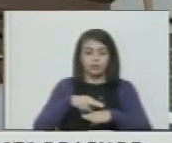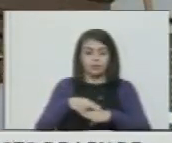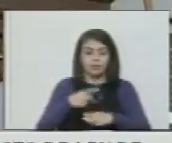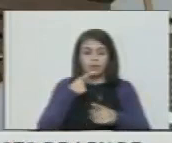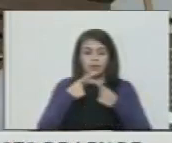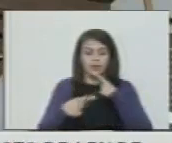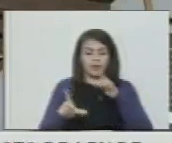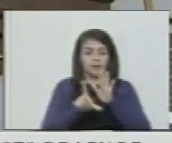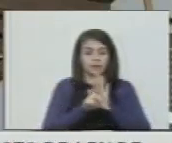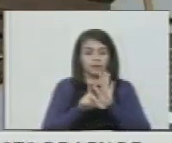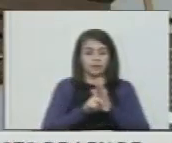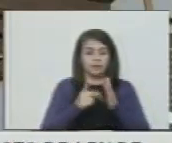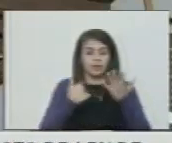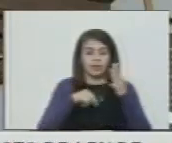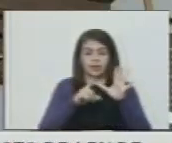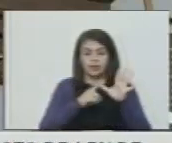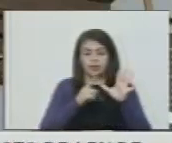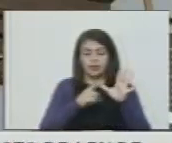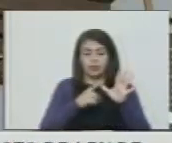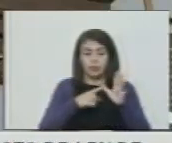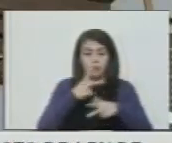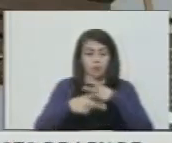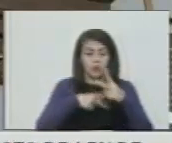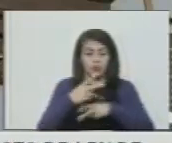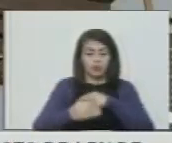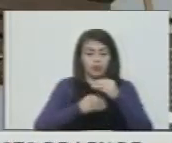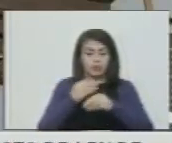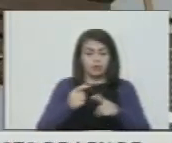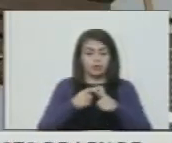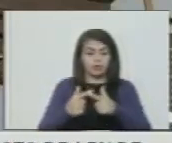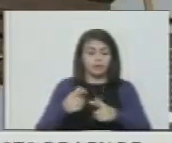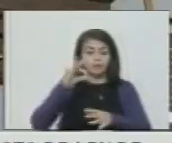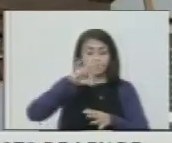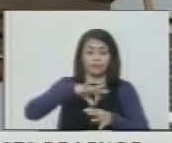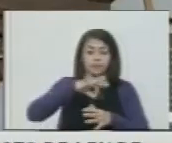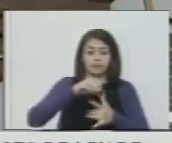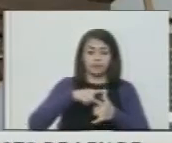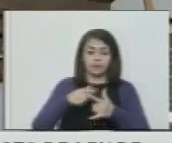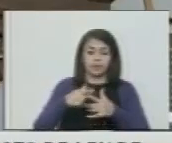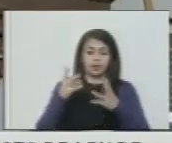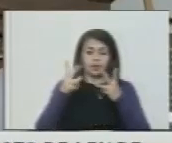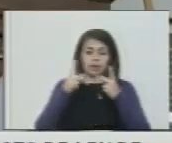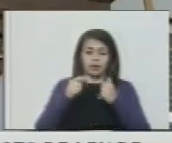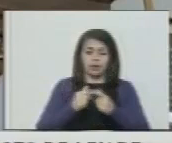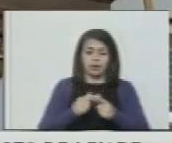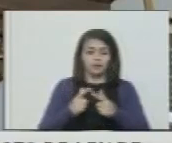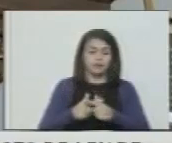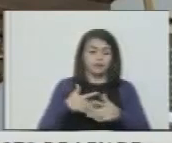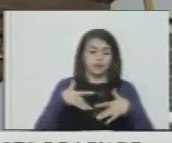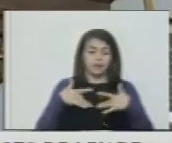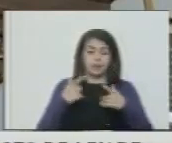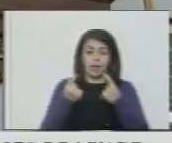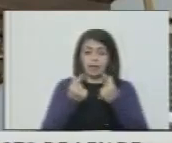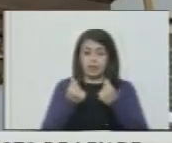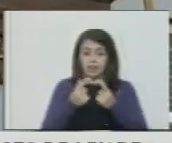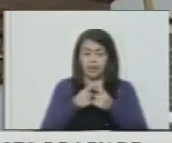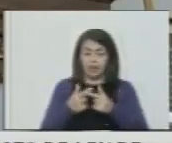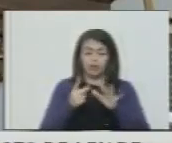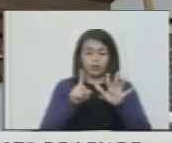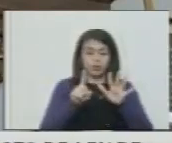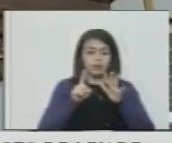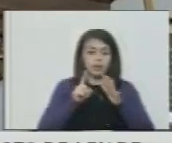Nacional conforme a la ley. 5. Los productos generados por la inversión o administración de sus